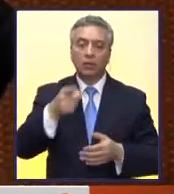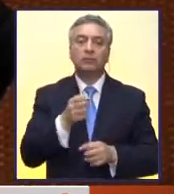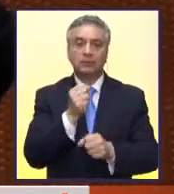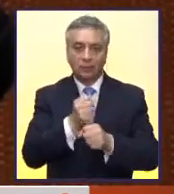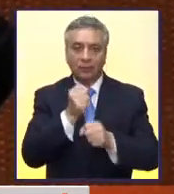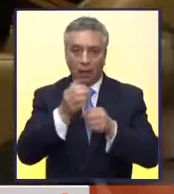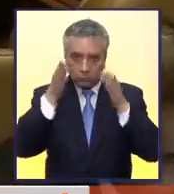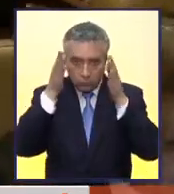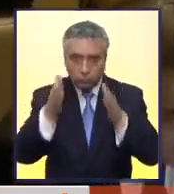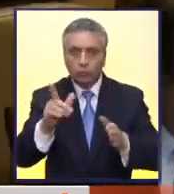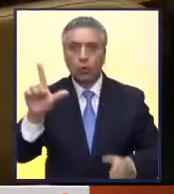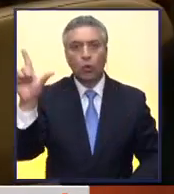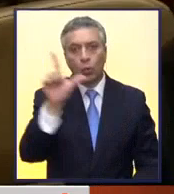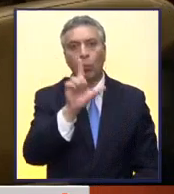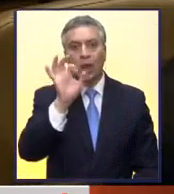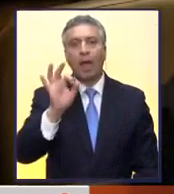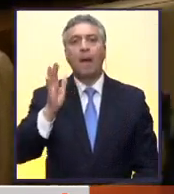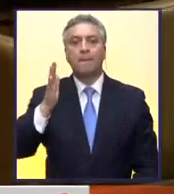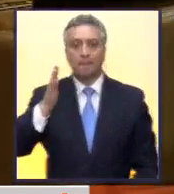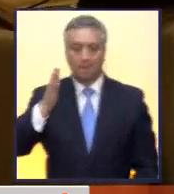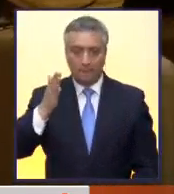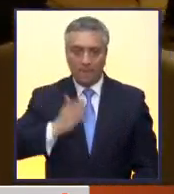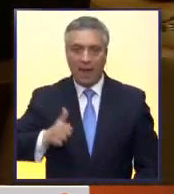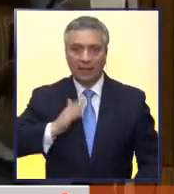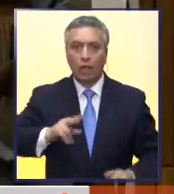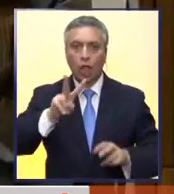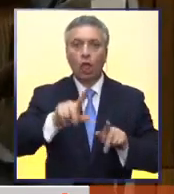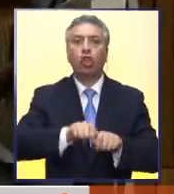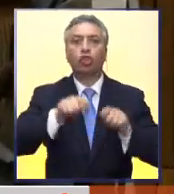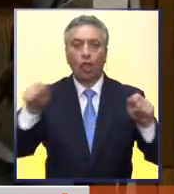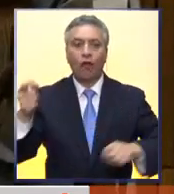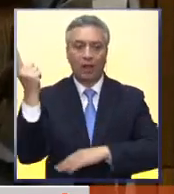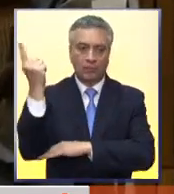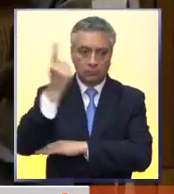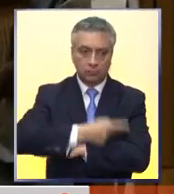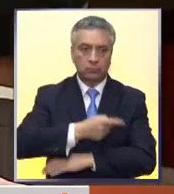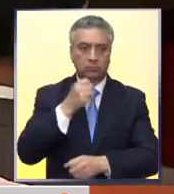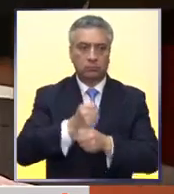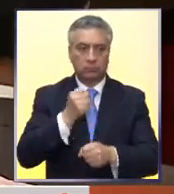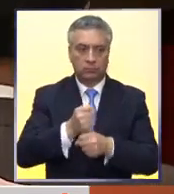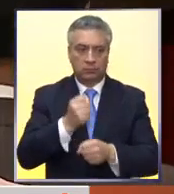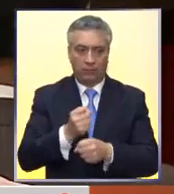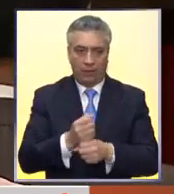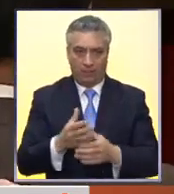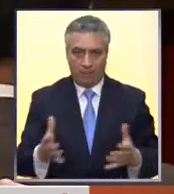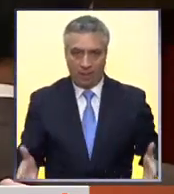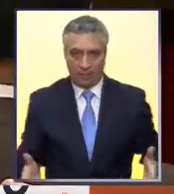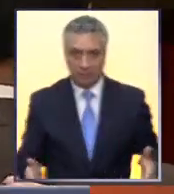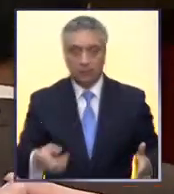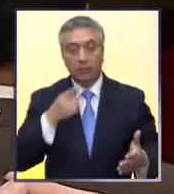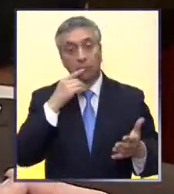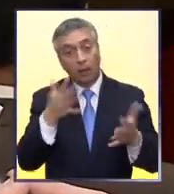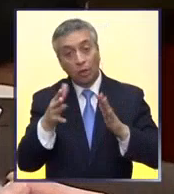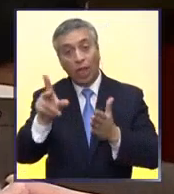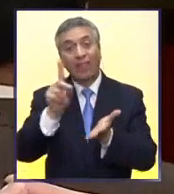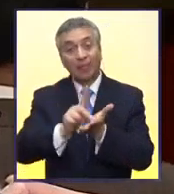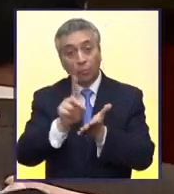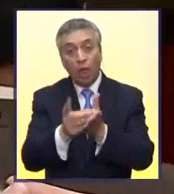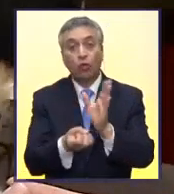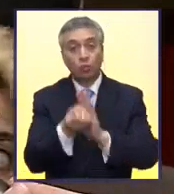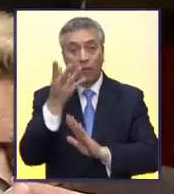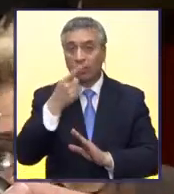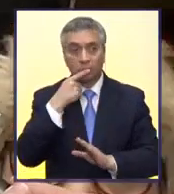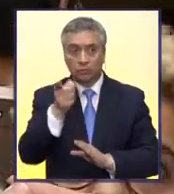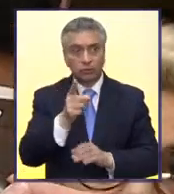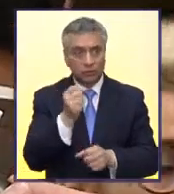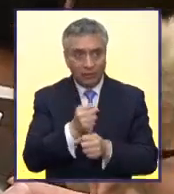entre lunes y martes en doble jornada para así cumplir con la agenda legislativa. Que quizás eres diputado nuevo y no sabe que no se trabaja solo